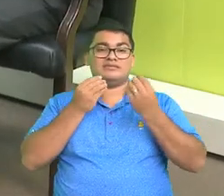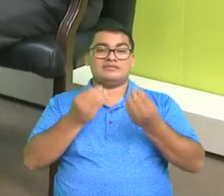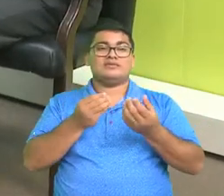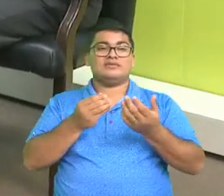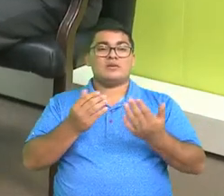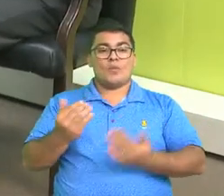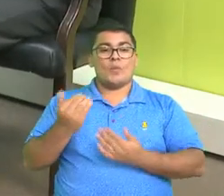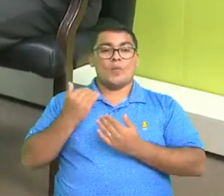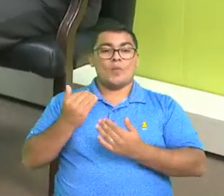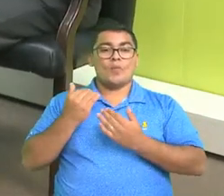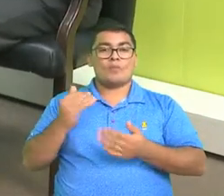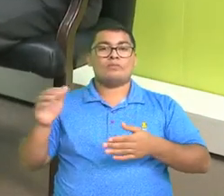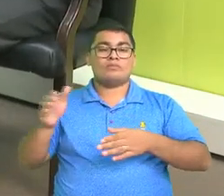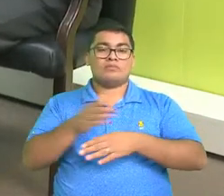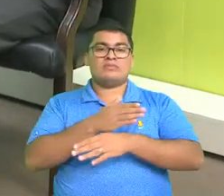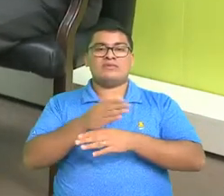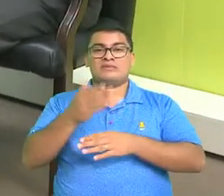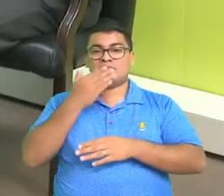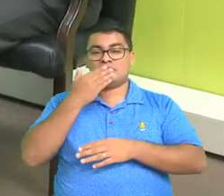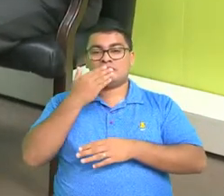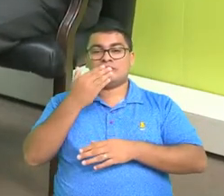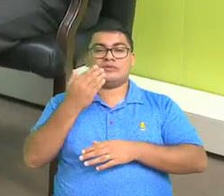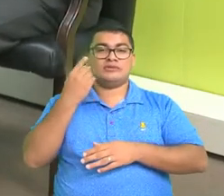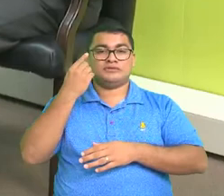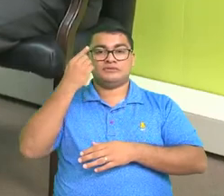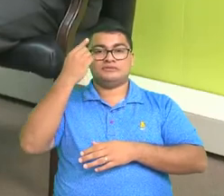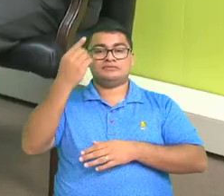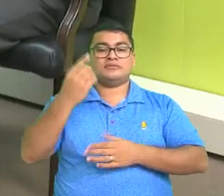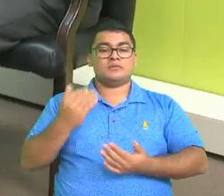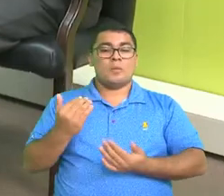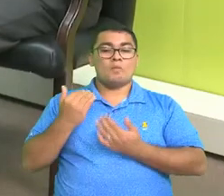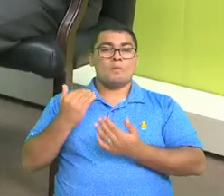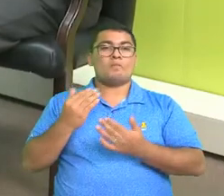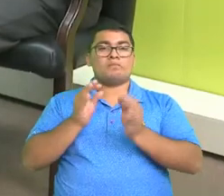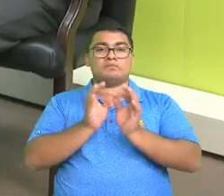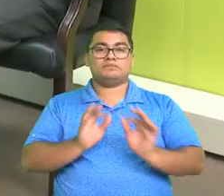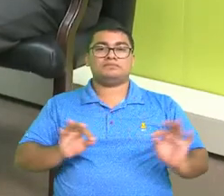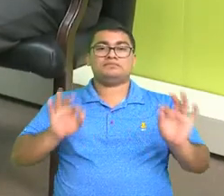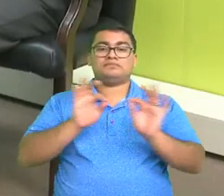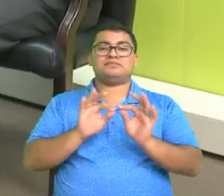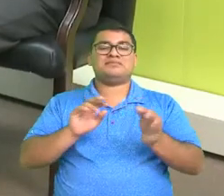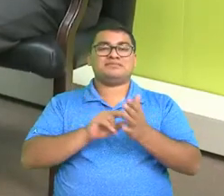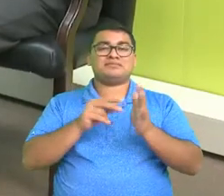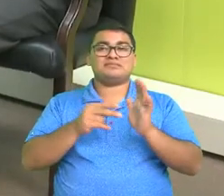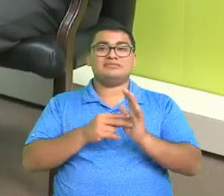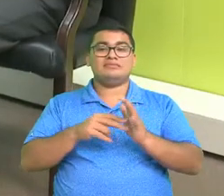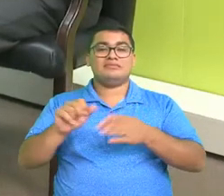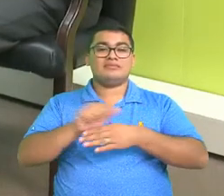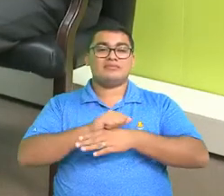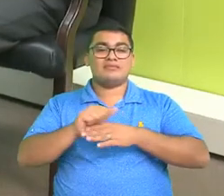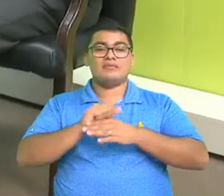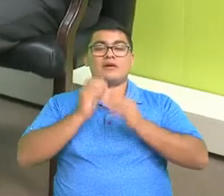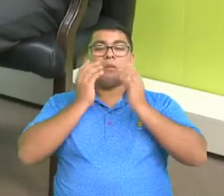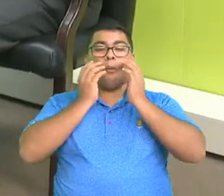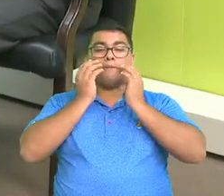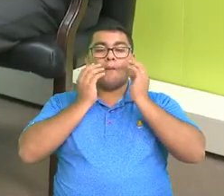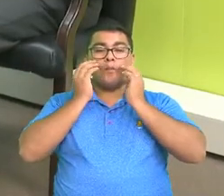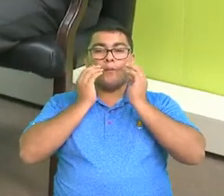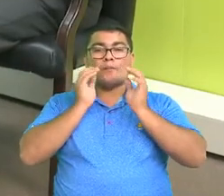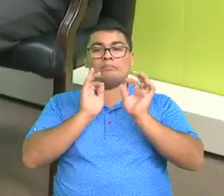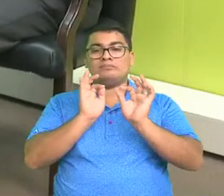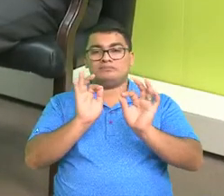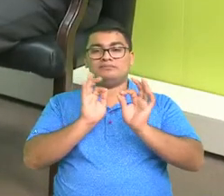lactancia materna te permite un buen desarrollo del maxilar inferior. Y haces los músculos de la masticación,